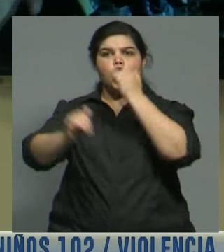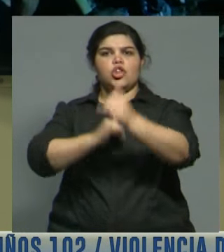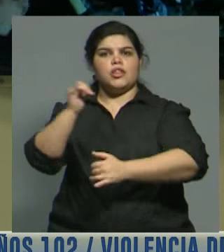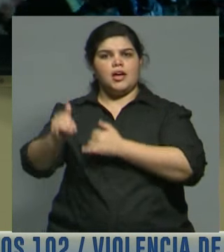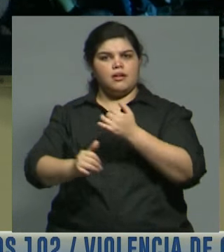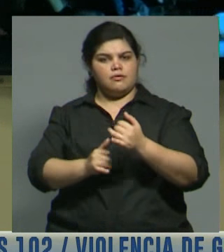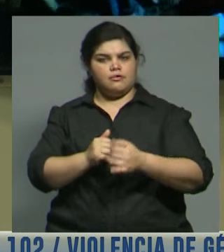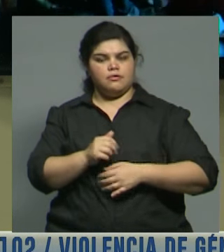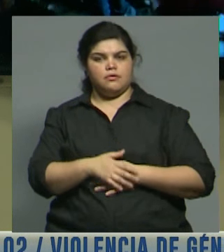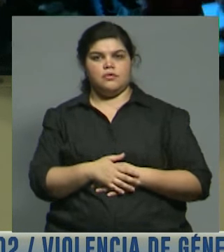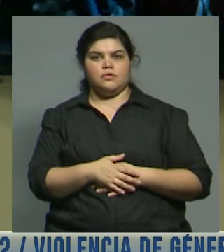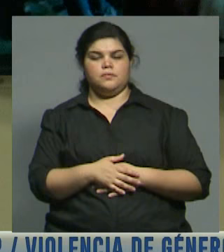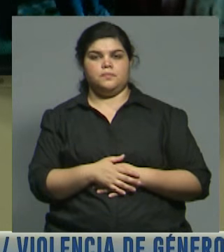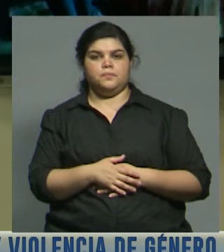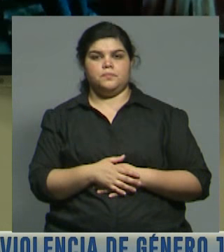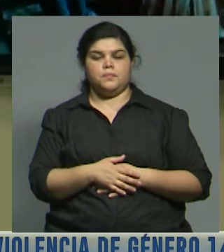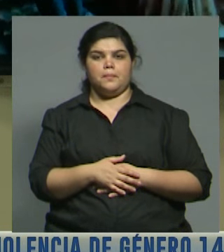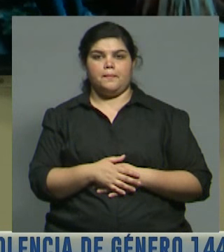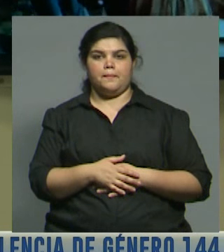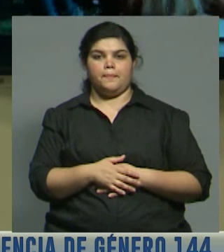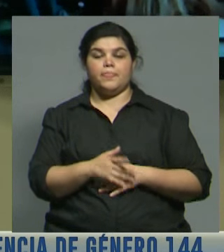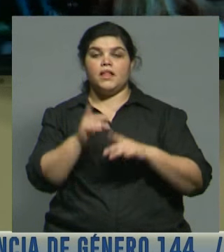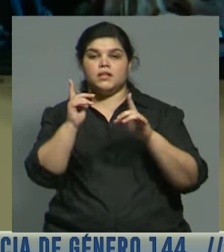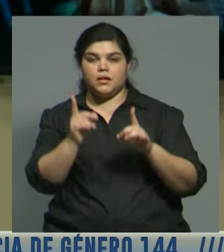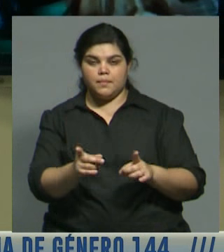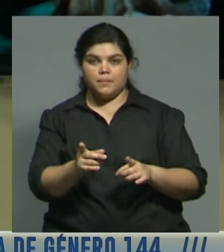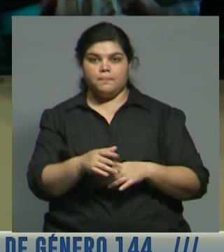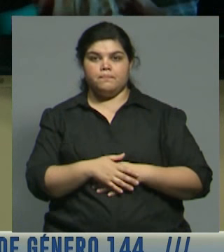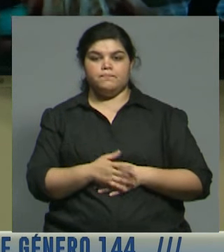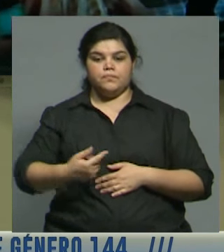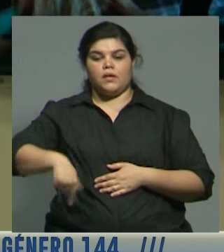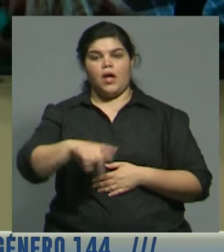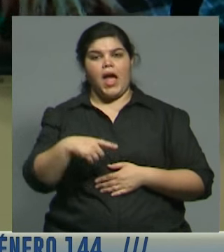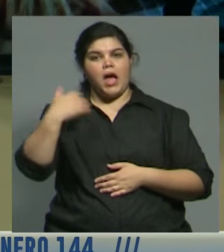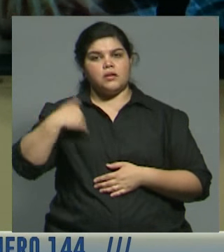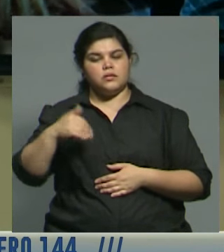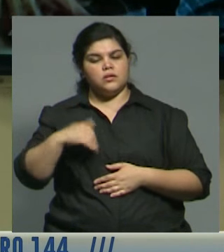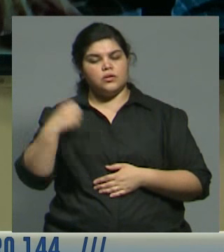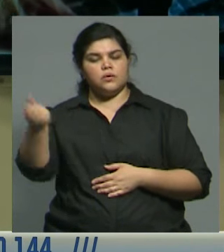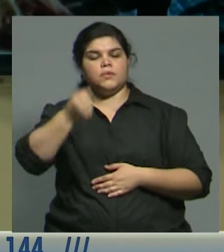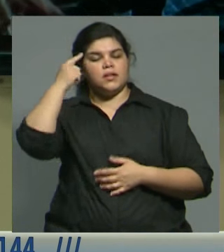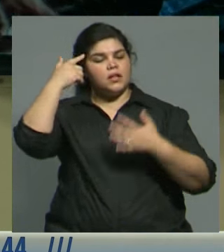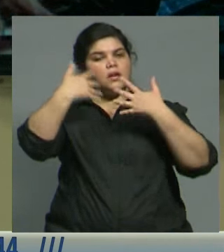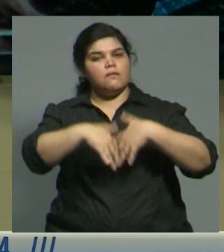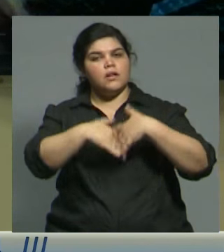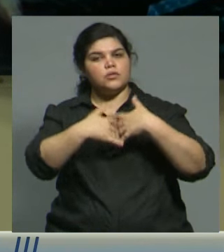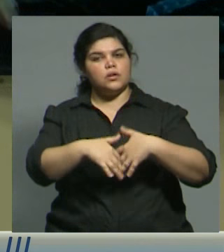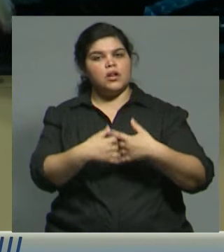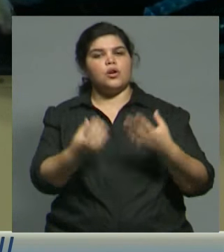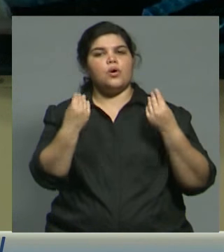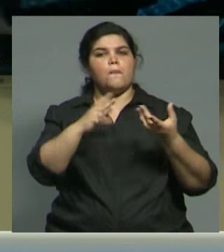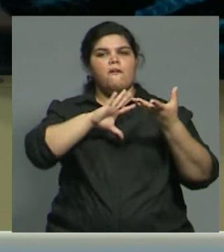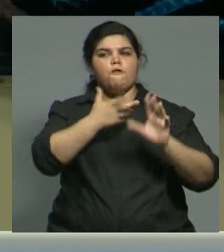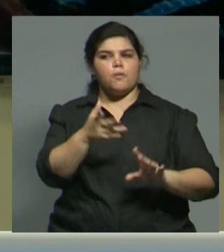acciones. Por consiguiente, tenemos que seguir los argentinos reflexionando fuertemente sobre cómo expresamos nuestro descontento